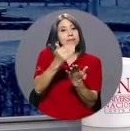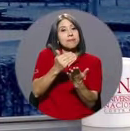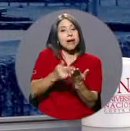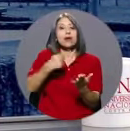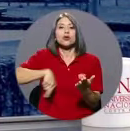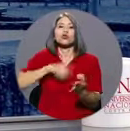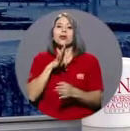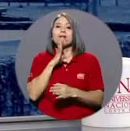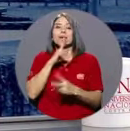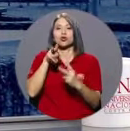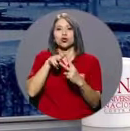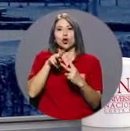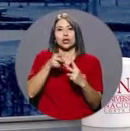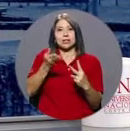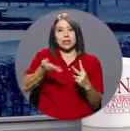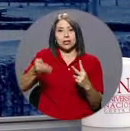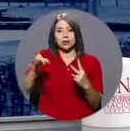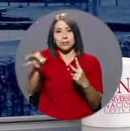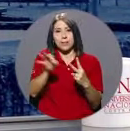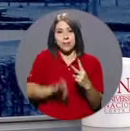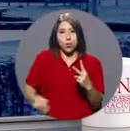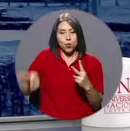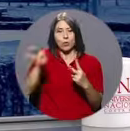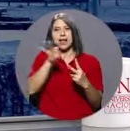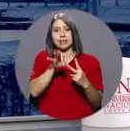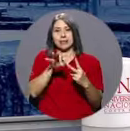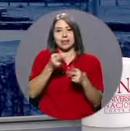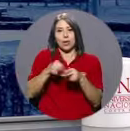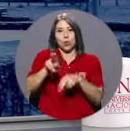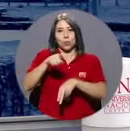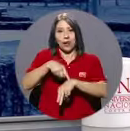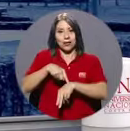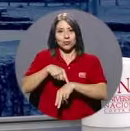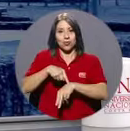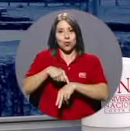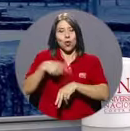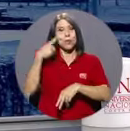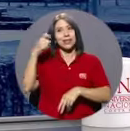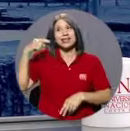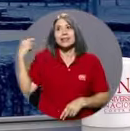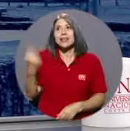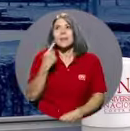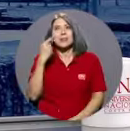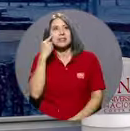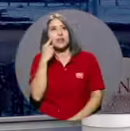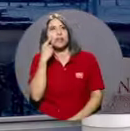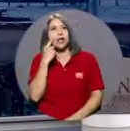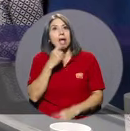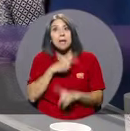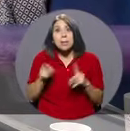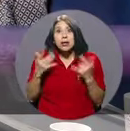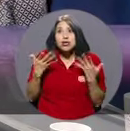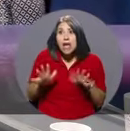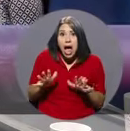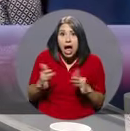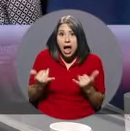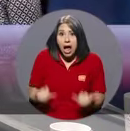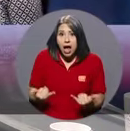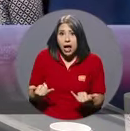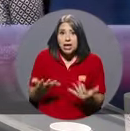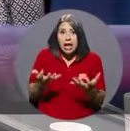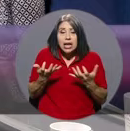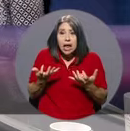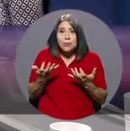esas dos aspectos importantes en el muy corto plazo, ¿verdad? Porque siempre nos hablamos, bueno, pero en el ya, nosotros queremos